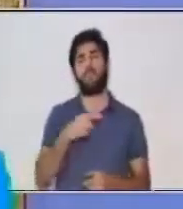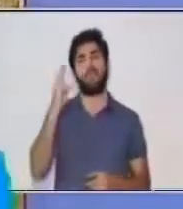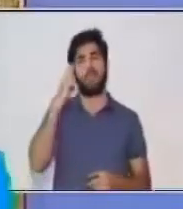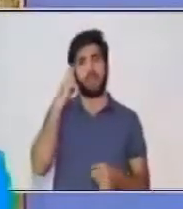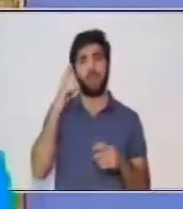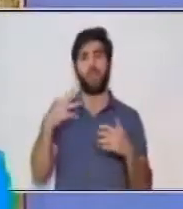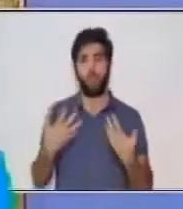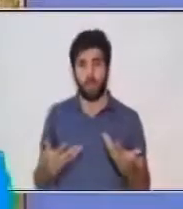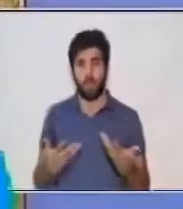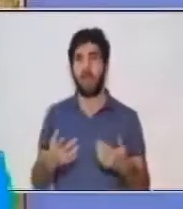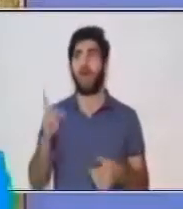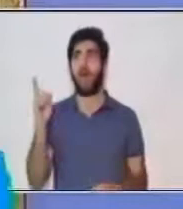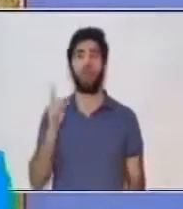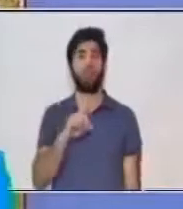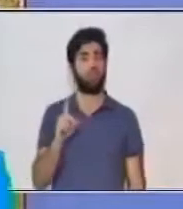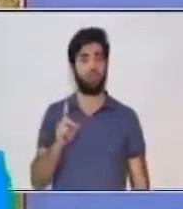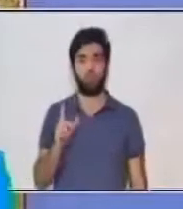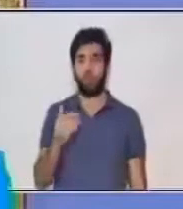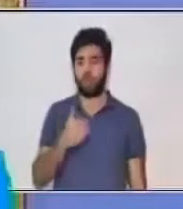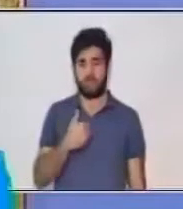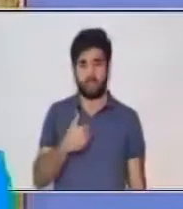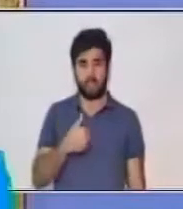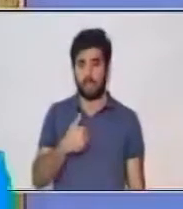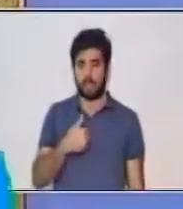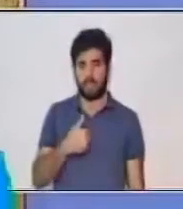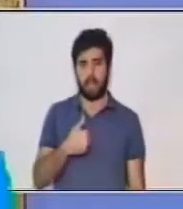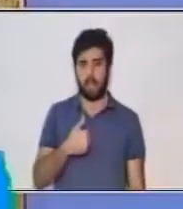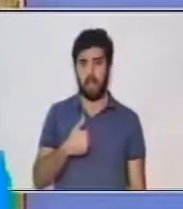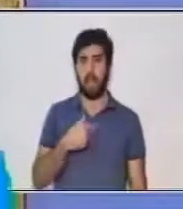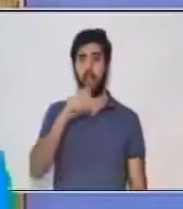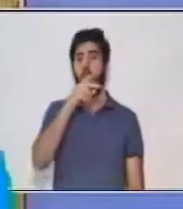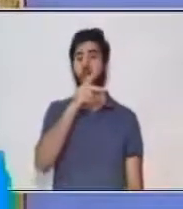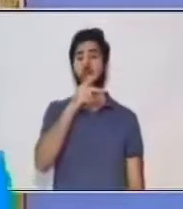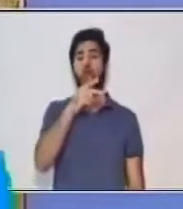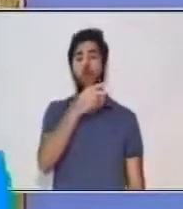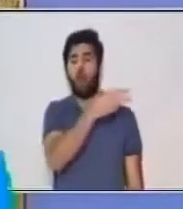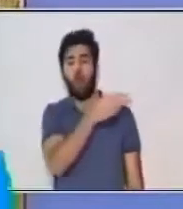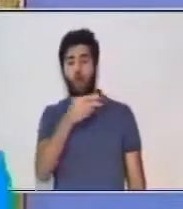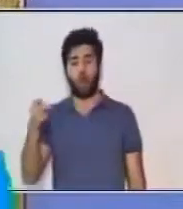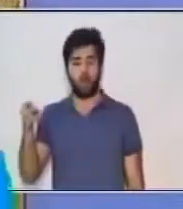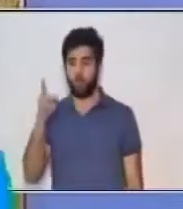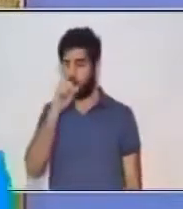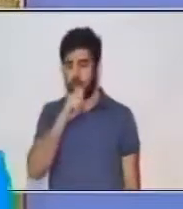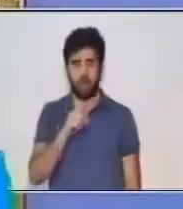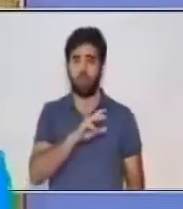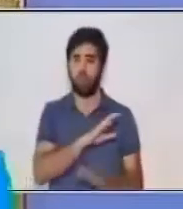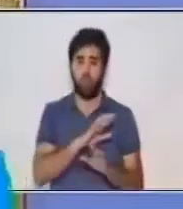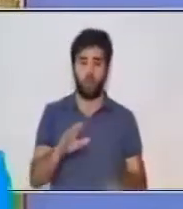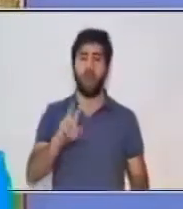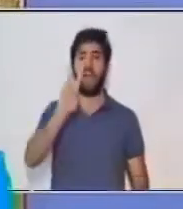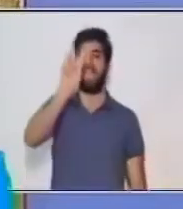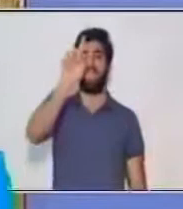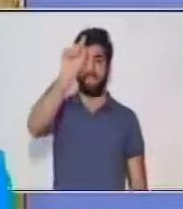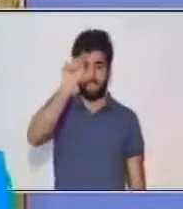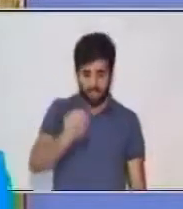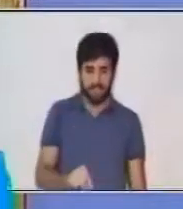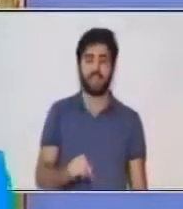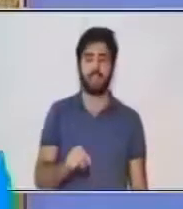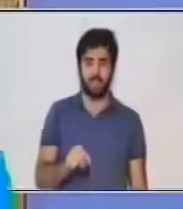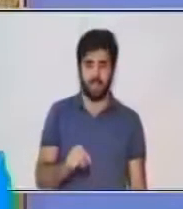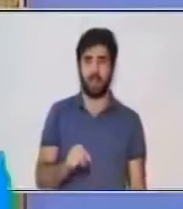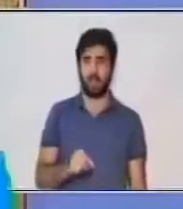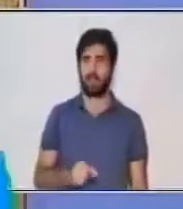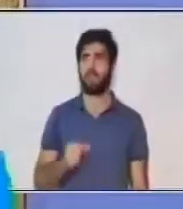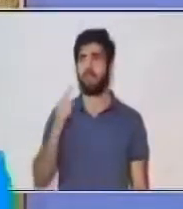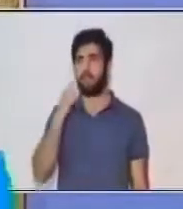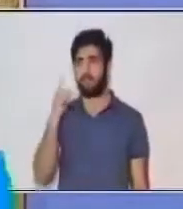no tiene asíntota horizontal, solo vertical, y es cuando sea 0, cuando el denominador